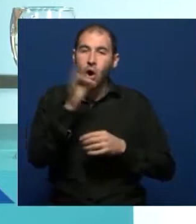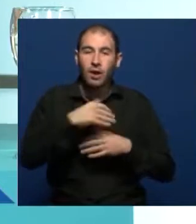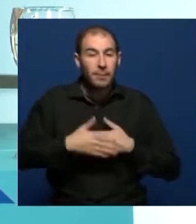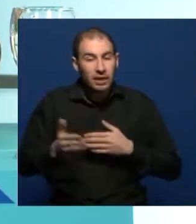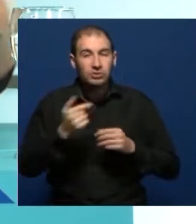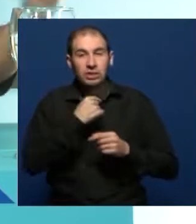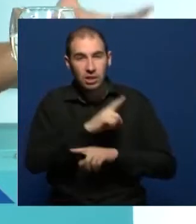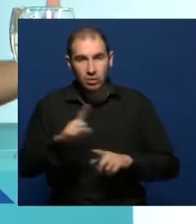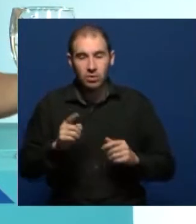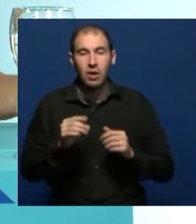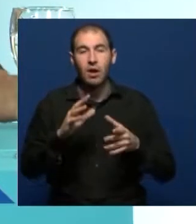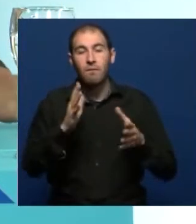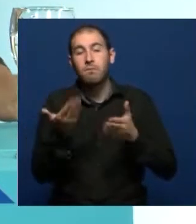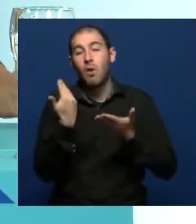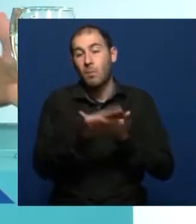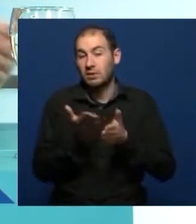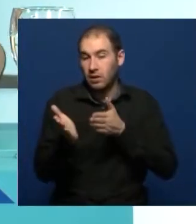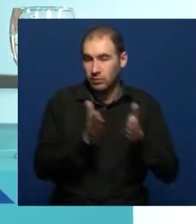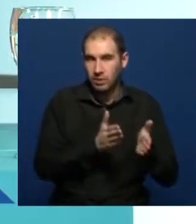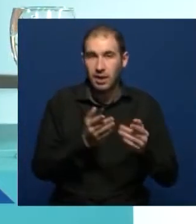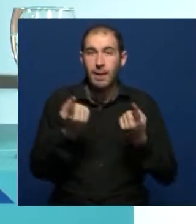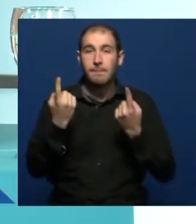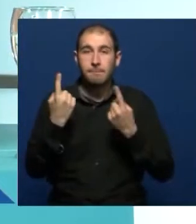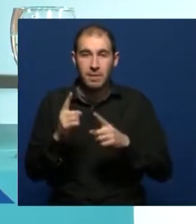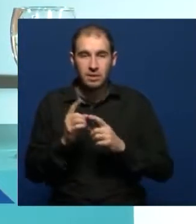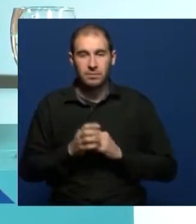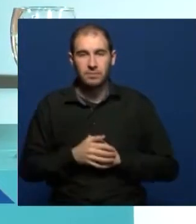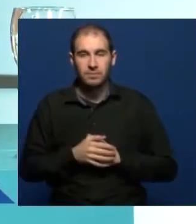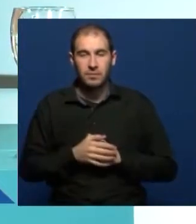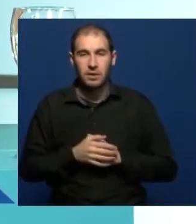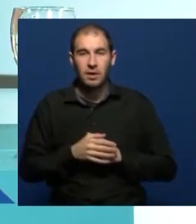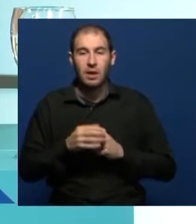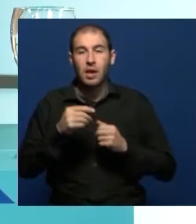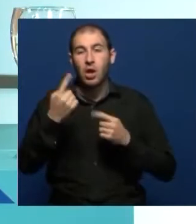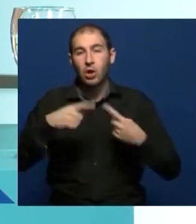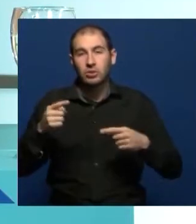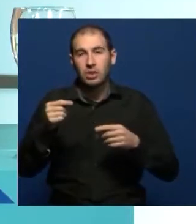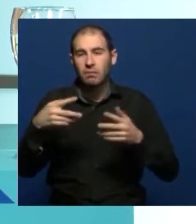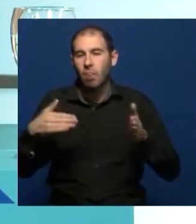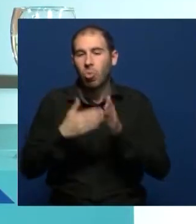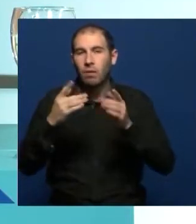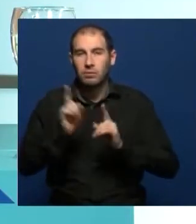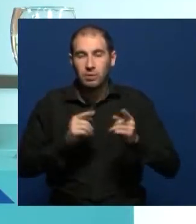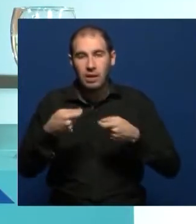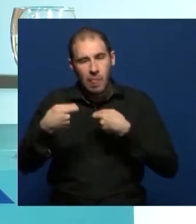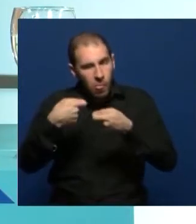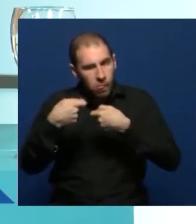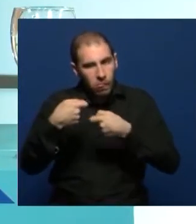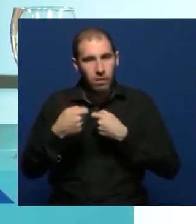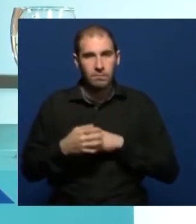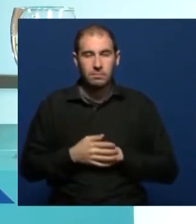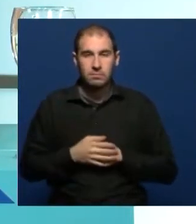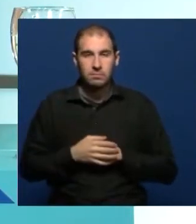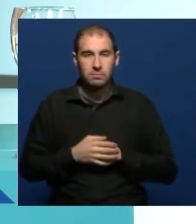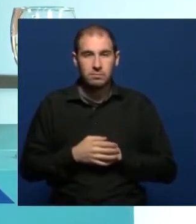deseados, que es una de sus propuestas, pero entendemos que uno de los principales obstáculos está en la negociación,